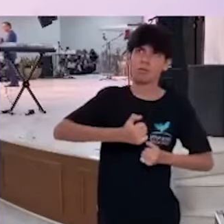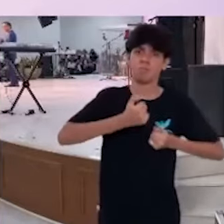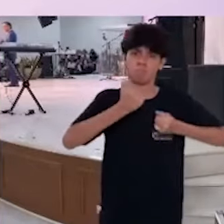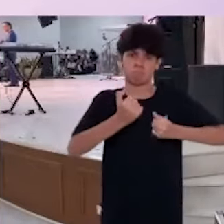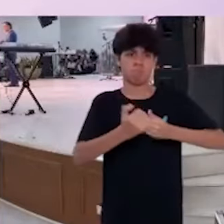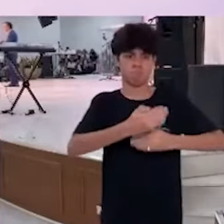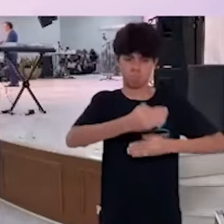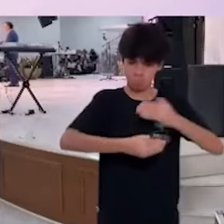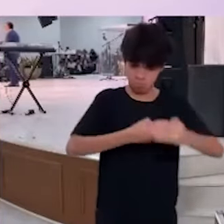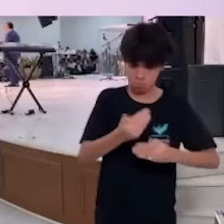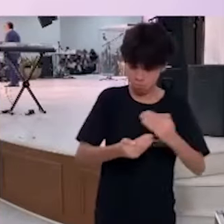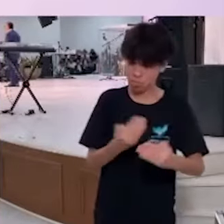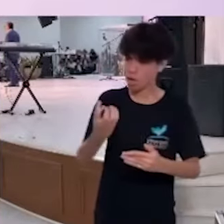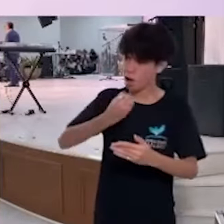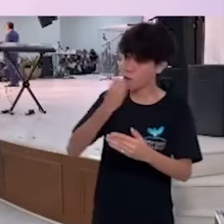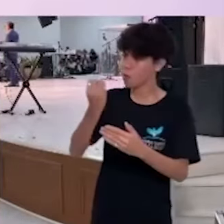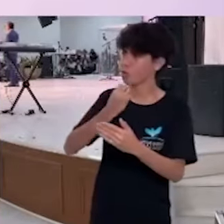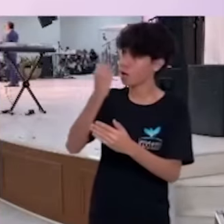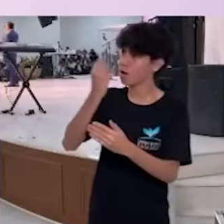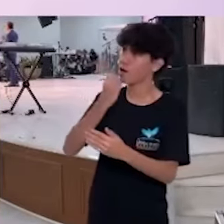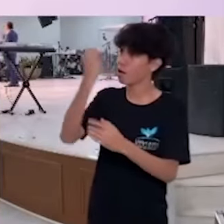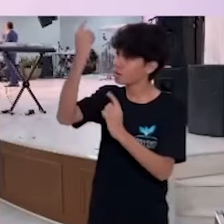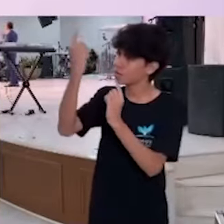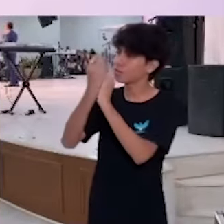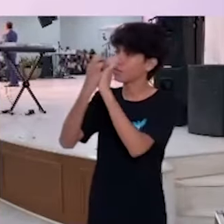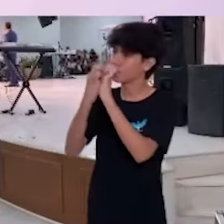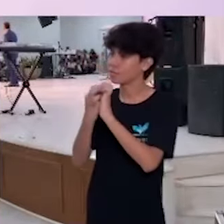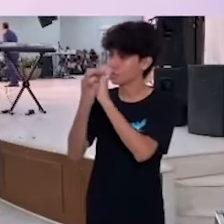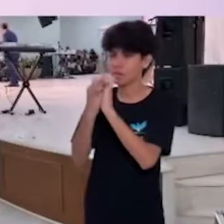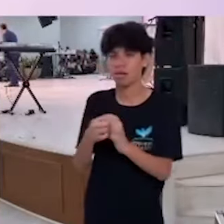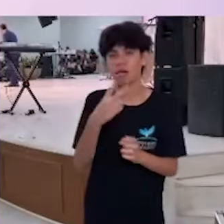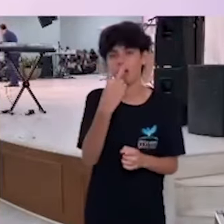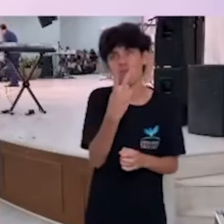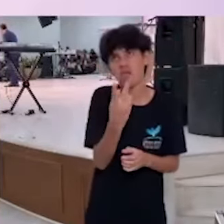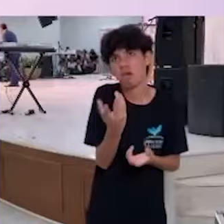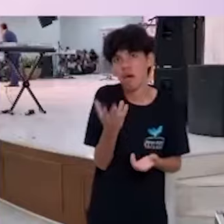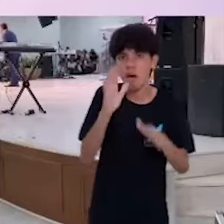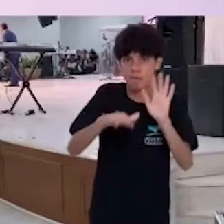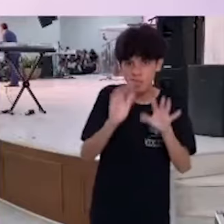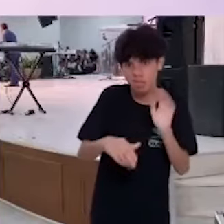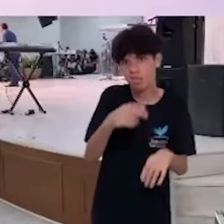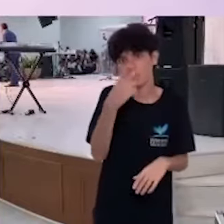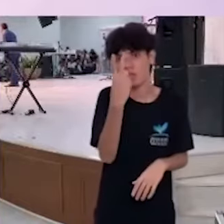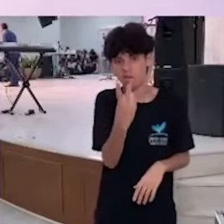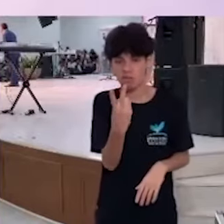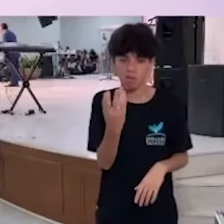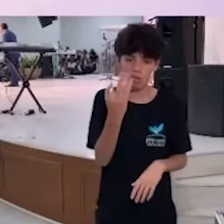para tener tu tiempo de comunión con Dios. 2:00, 3:00 de la mañana viendo series de televisión.